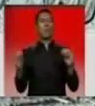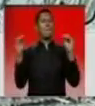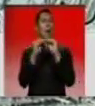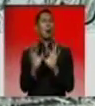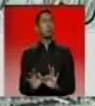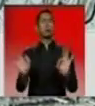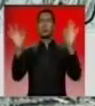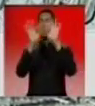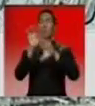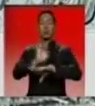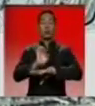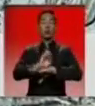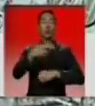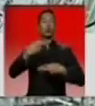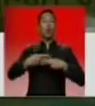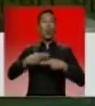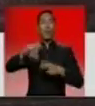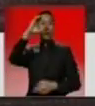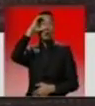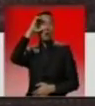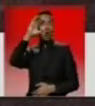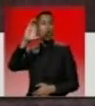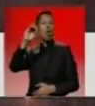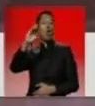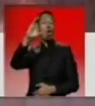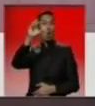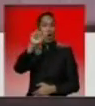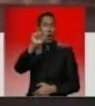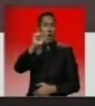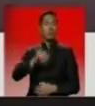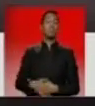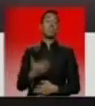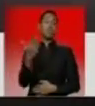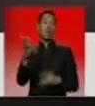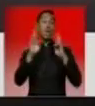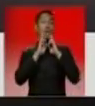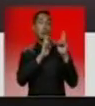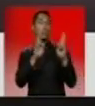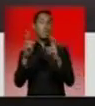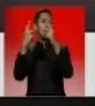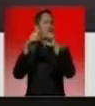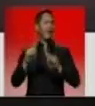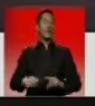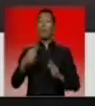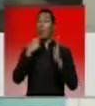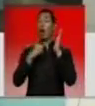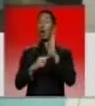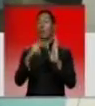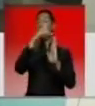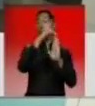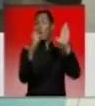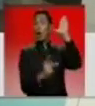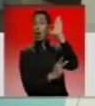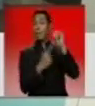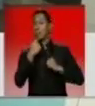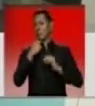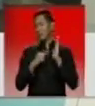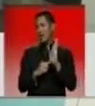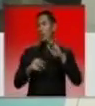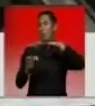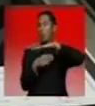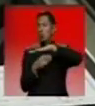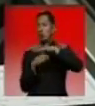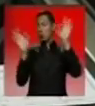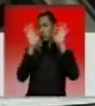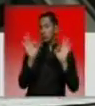del país, Coca-Codo Sinclair. Al mismo tiempo, presentaron algunos resultados. Señalaron que con los programas en marcha, como los de las cocinas de inducción y